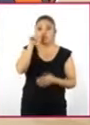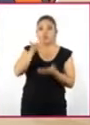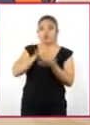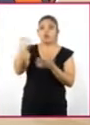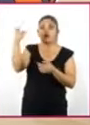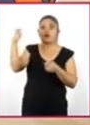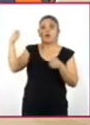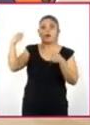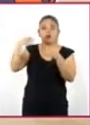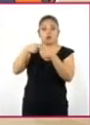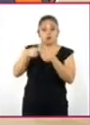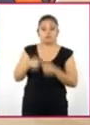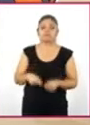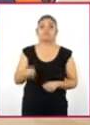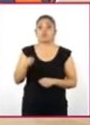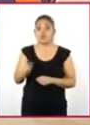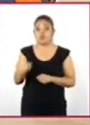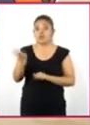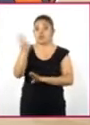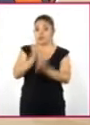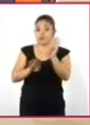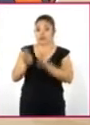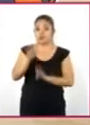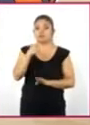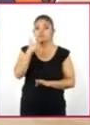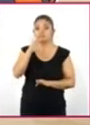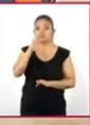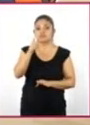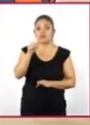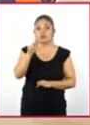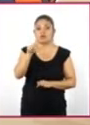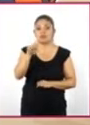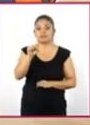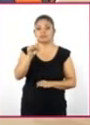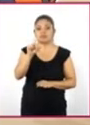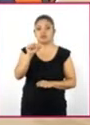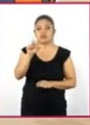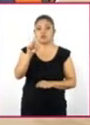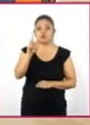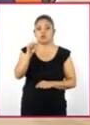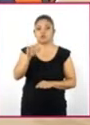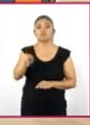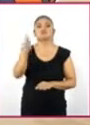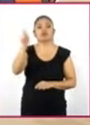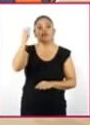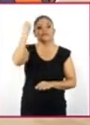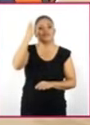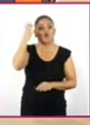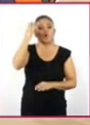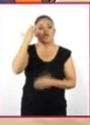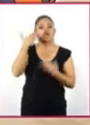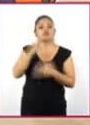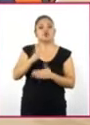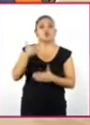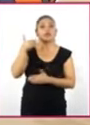de la evolución. Él postuló que todos los organismos descienden de ancestros comunes y que las